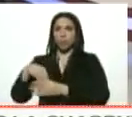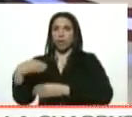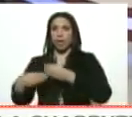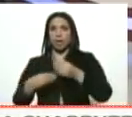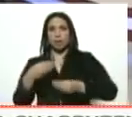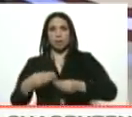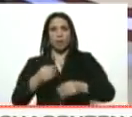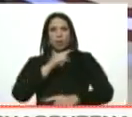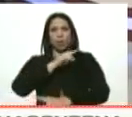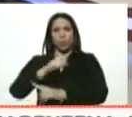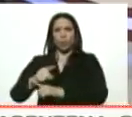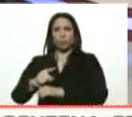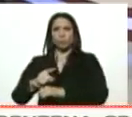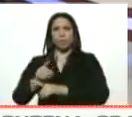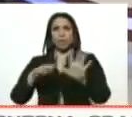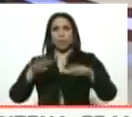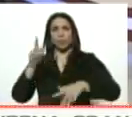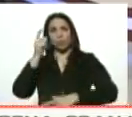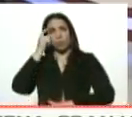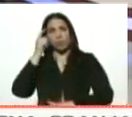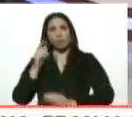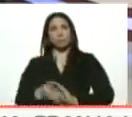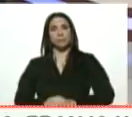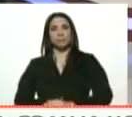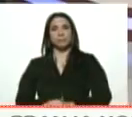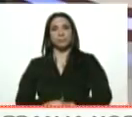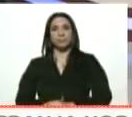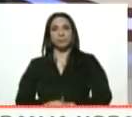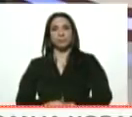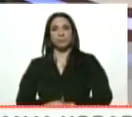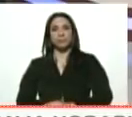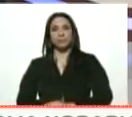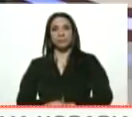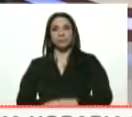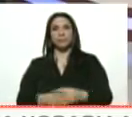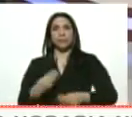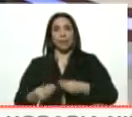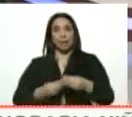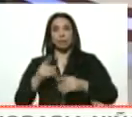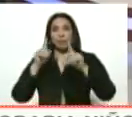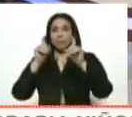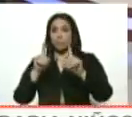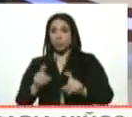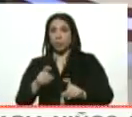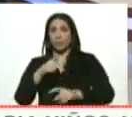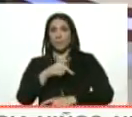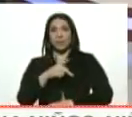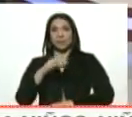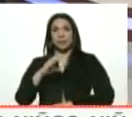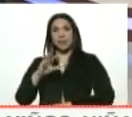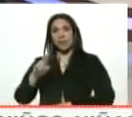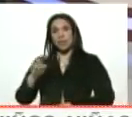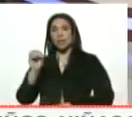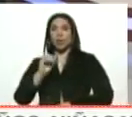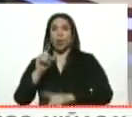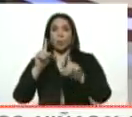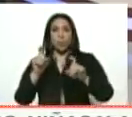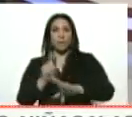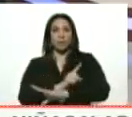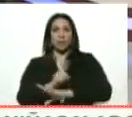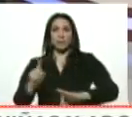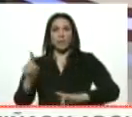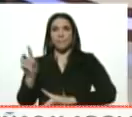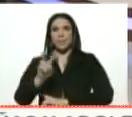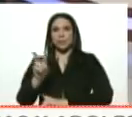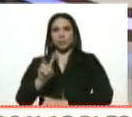cuarentena obligatoria de 14 días y que todos también reciben la prueba, tanto PCR si es necesaria o la prueba rápida.